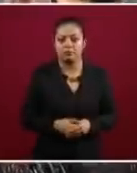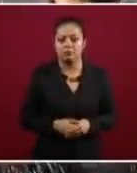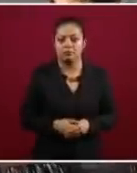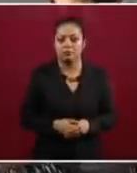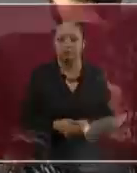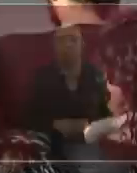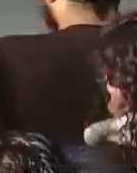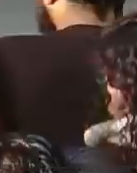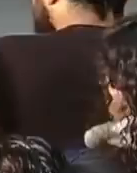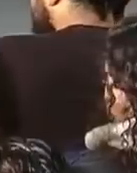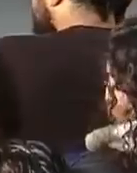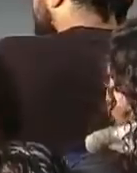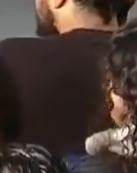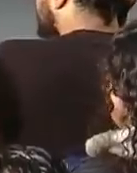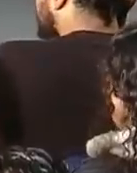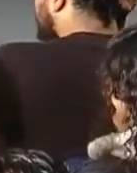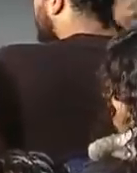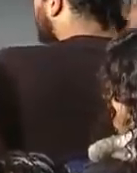Ya nada de que